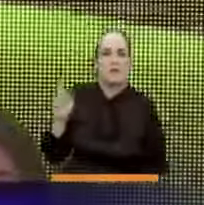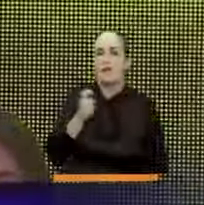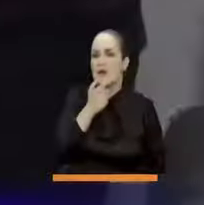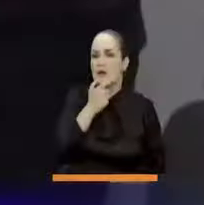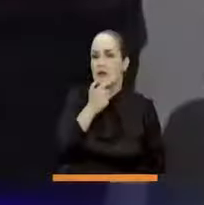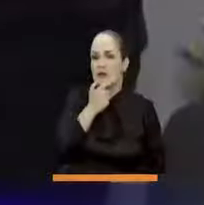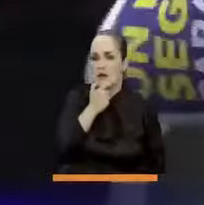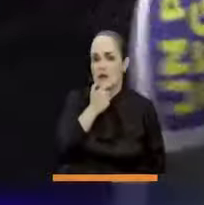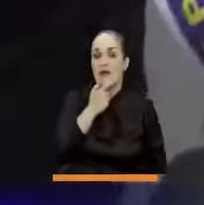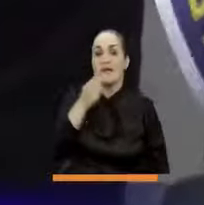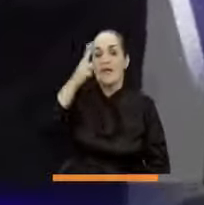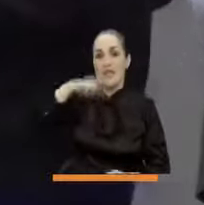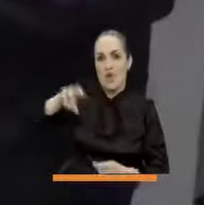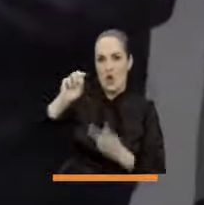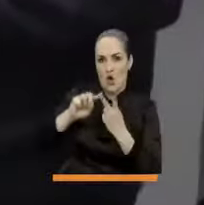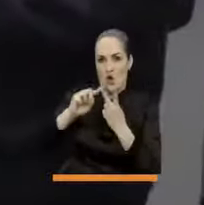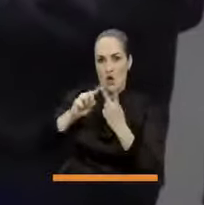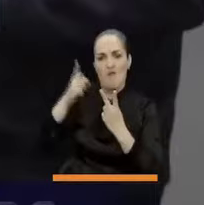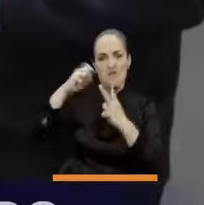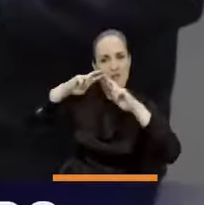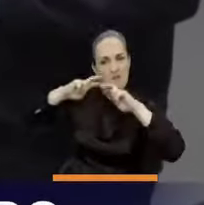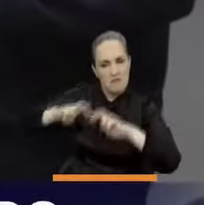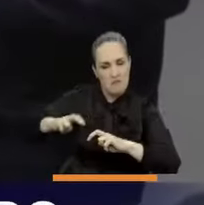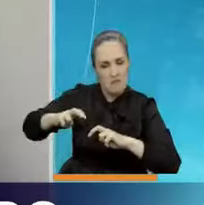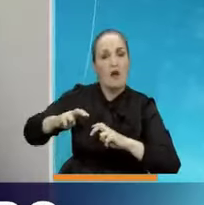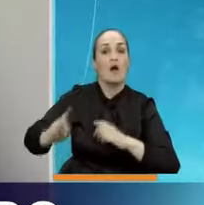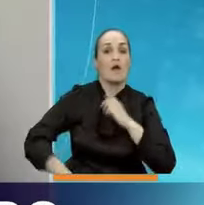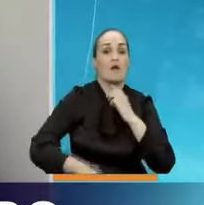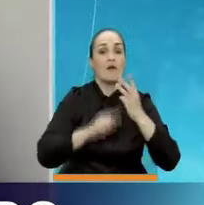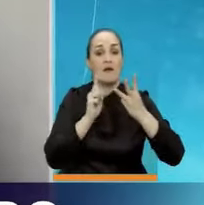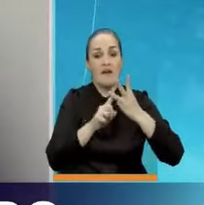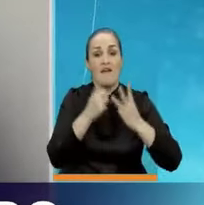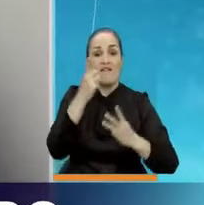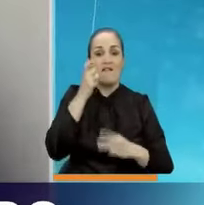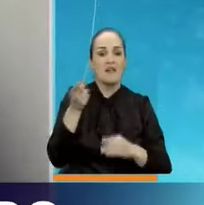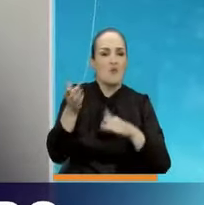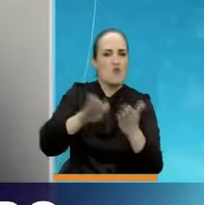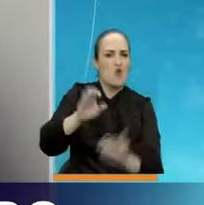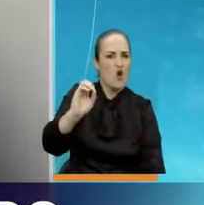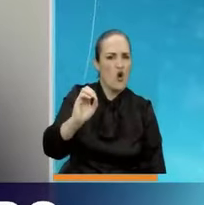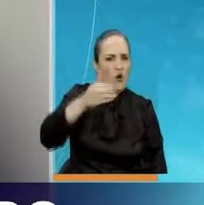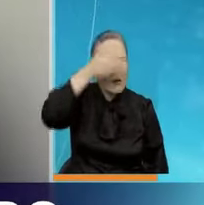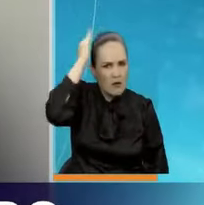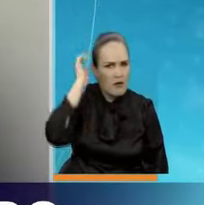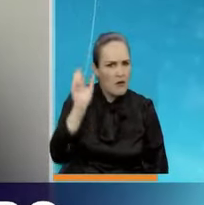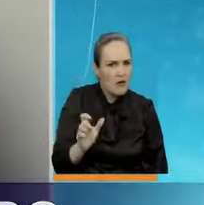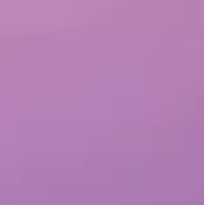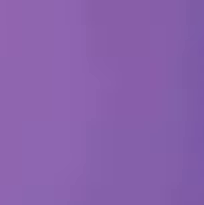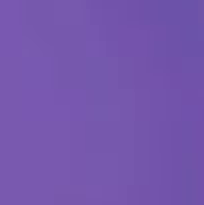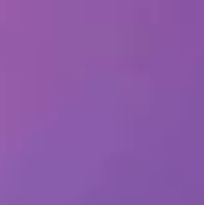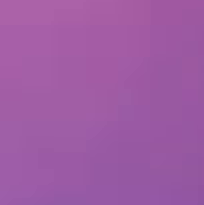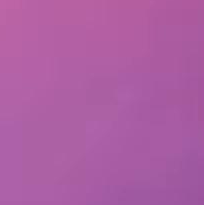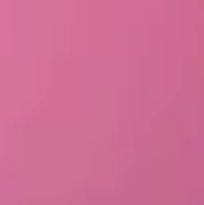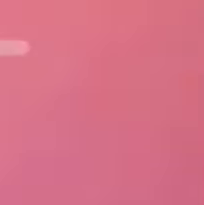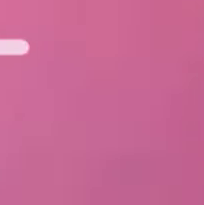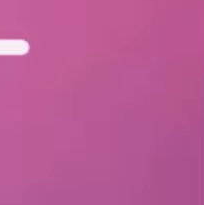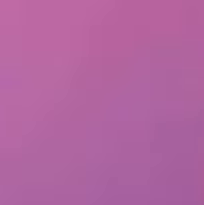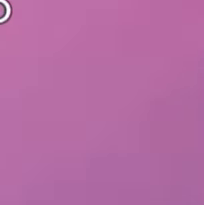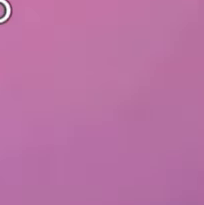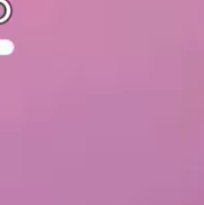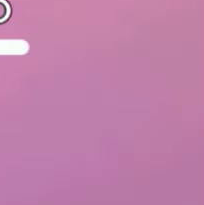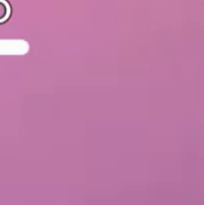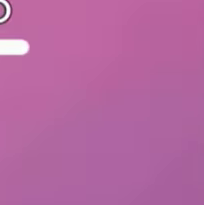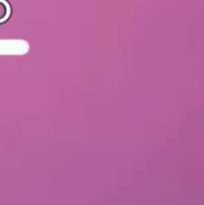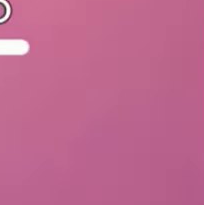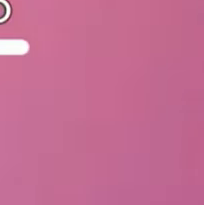Iván Zuluaga y su hijo David Zuluaga, y se adelantan indagaciones por la muerte de Jorge Enrique Pizano y su hijo. Gracias